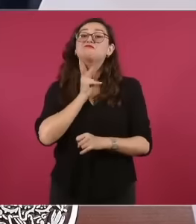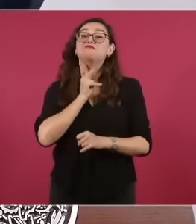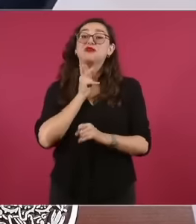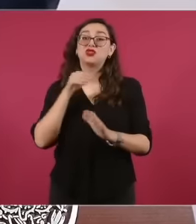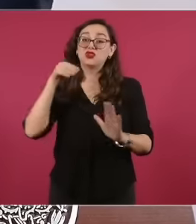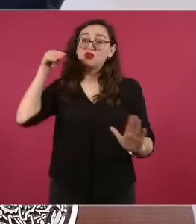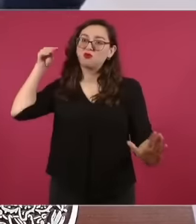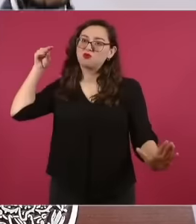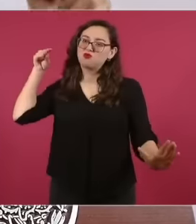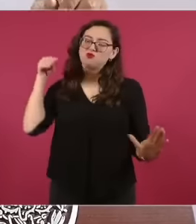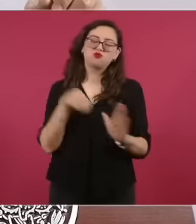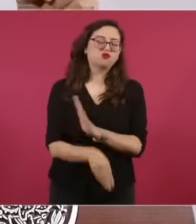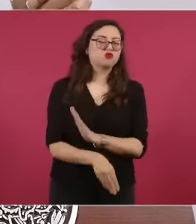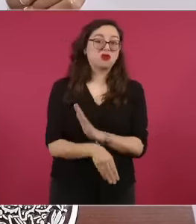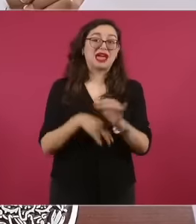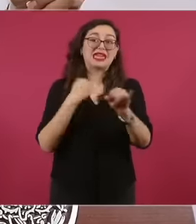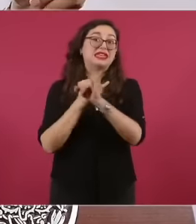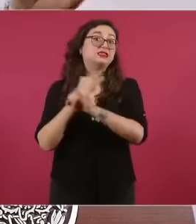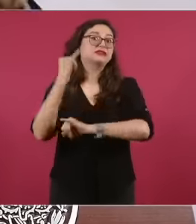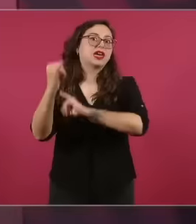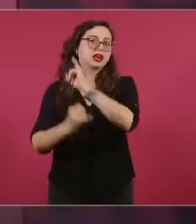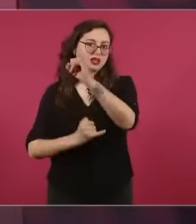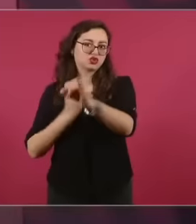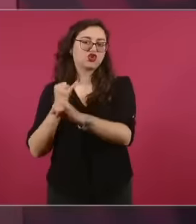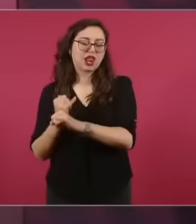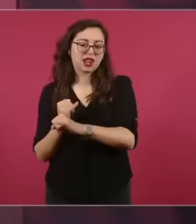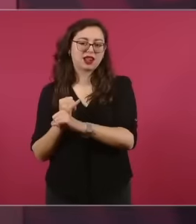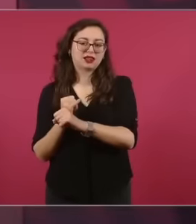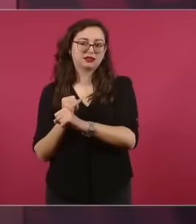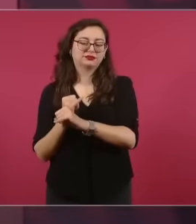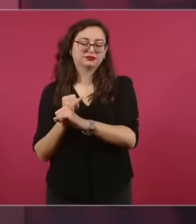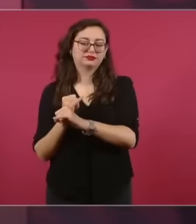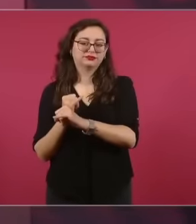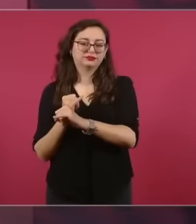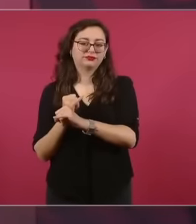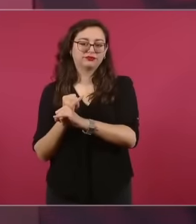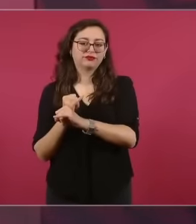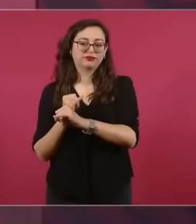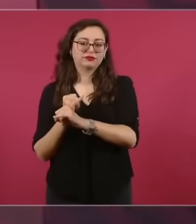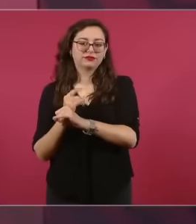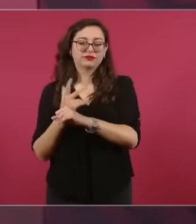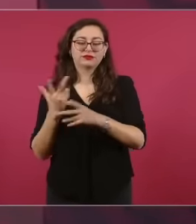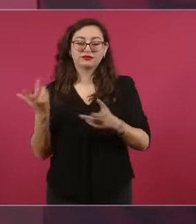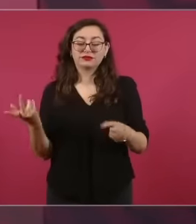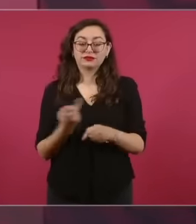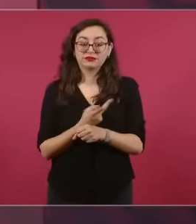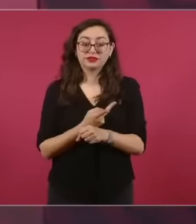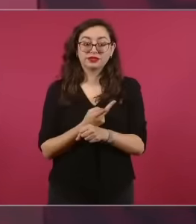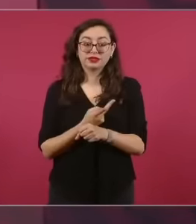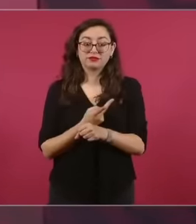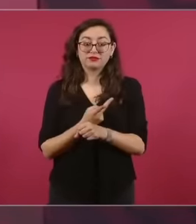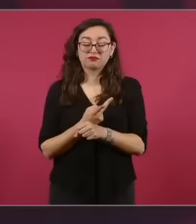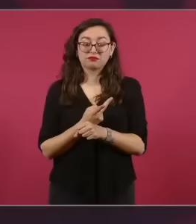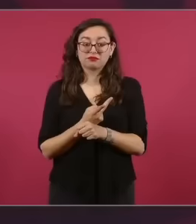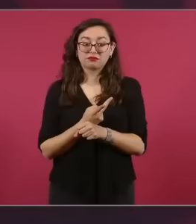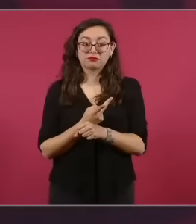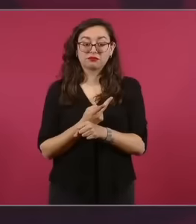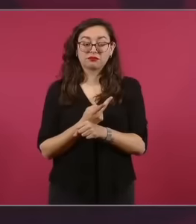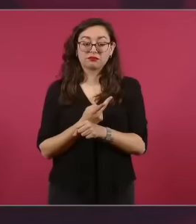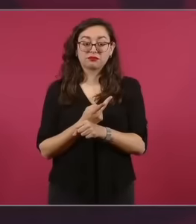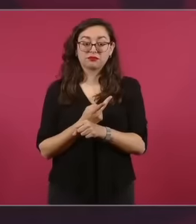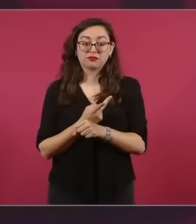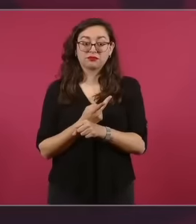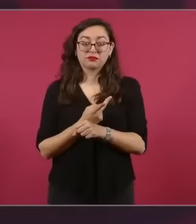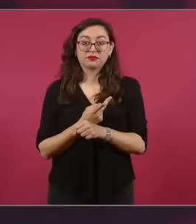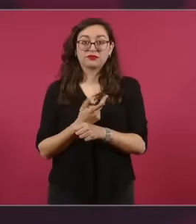factores externos. Y una reducción en